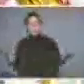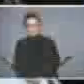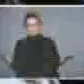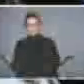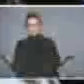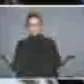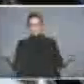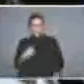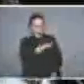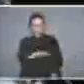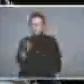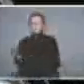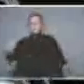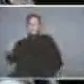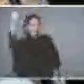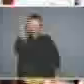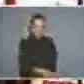patadas. Los niños están allí